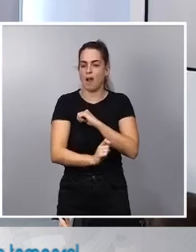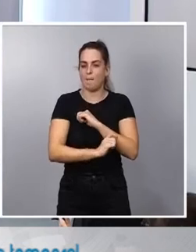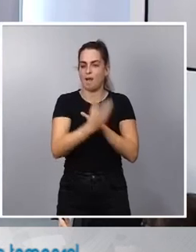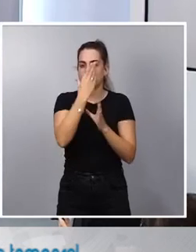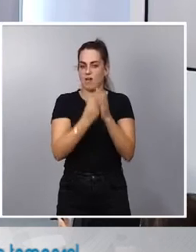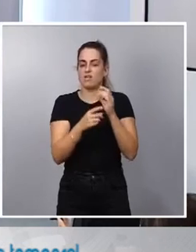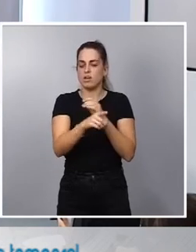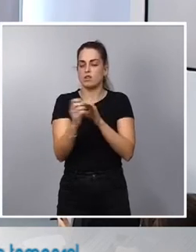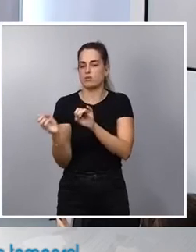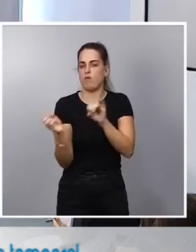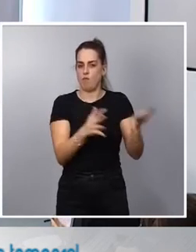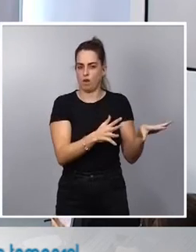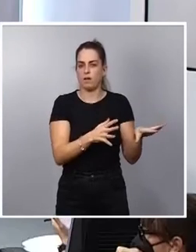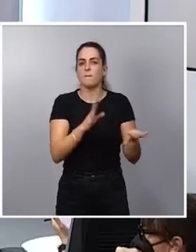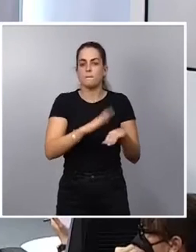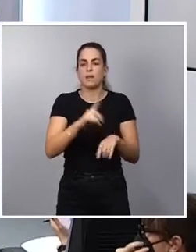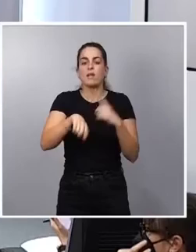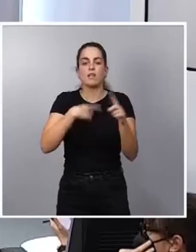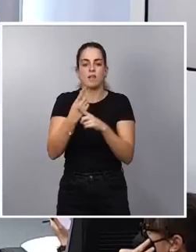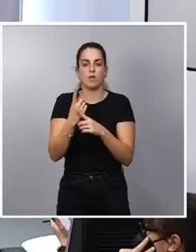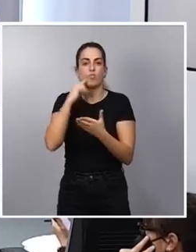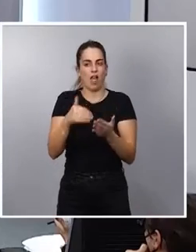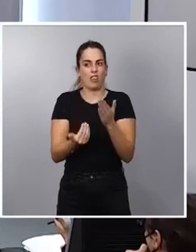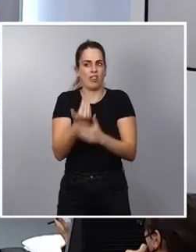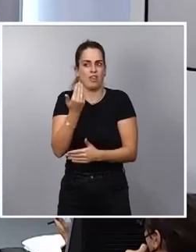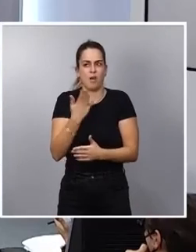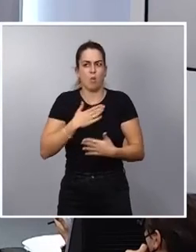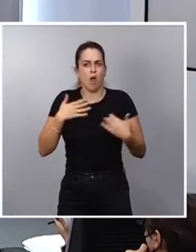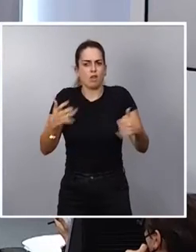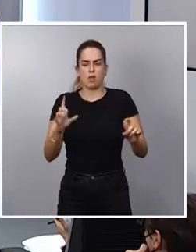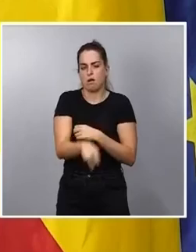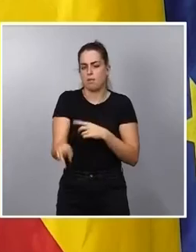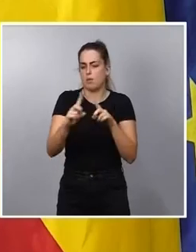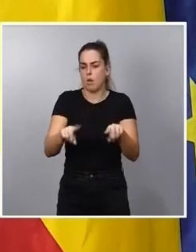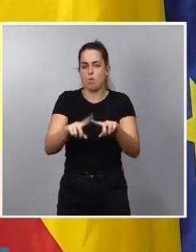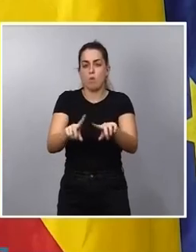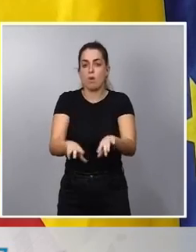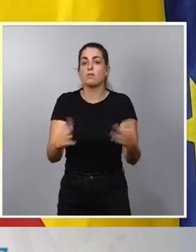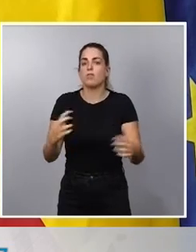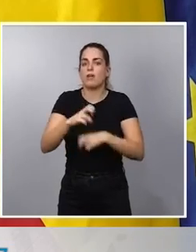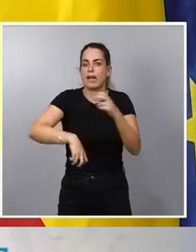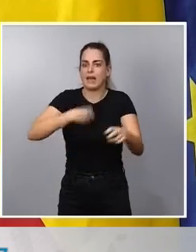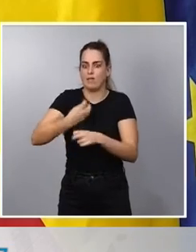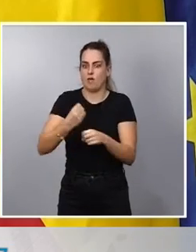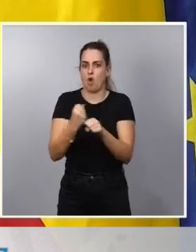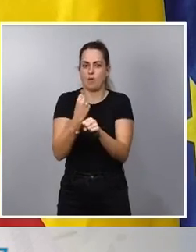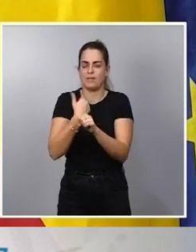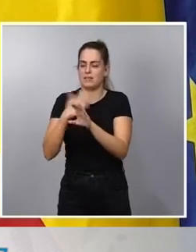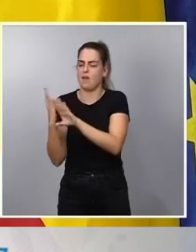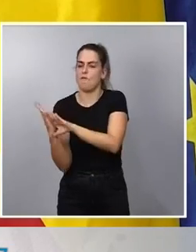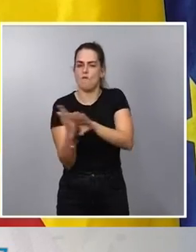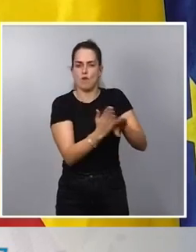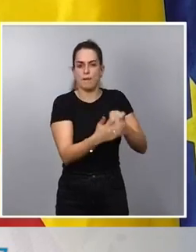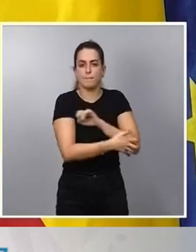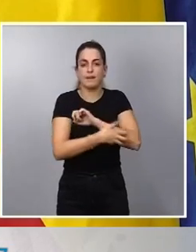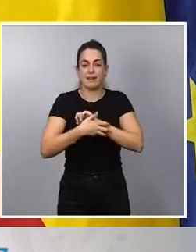de plazo para adaptar los contratos temporales vigentes para el nuevo marco esta reforma pasa página a la precariedad en nuestro país